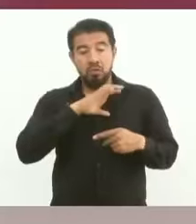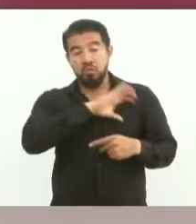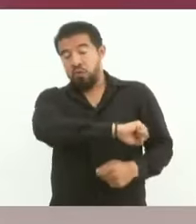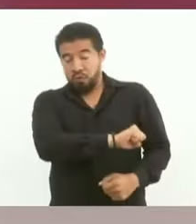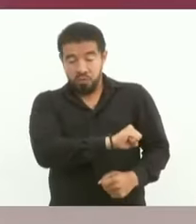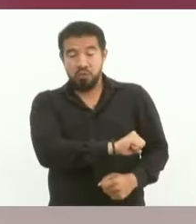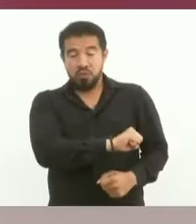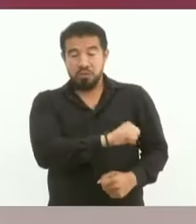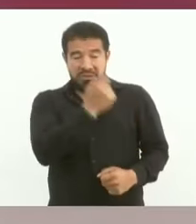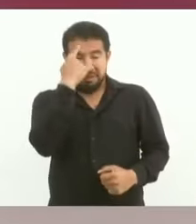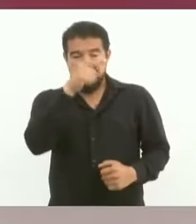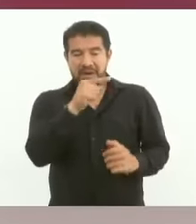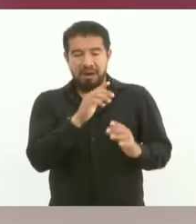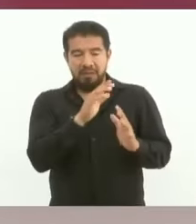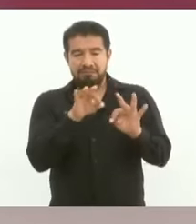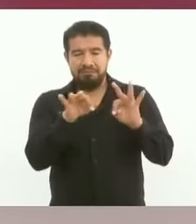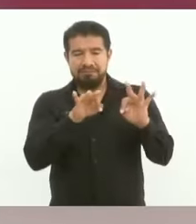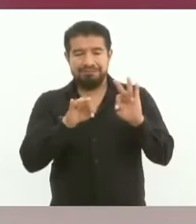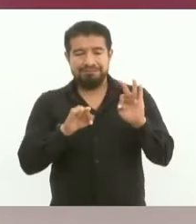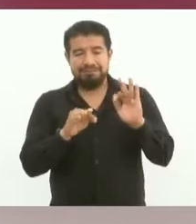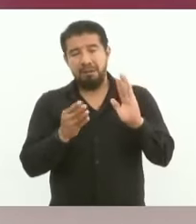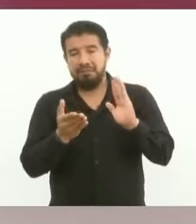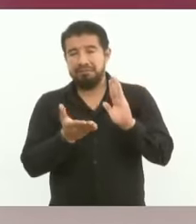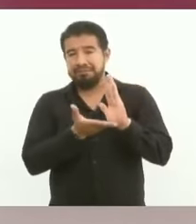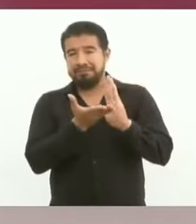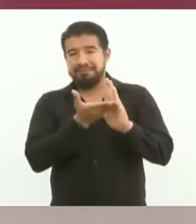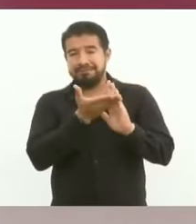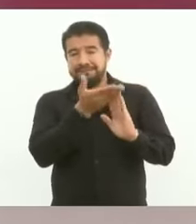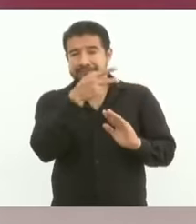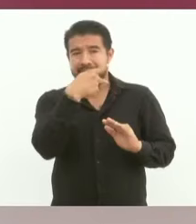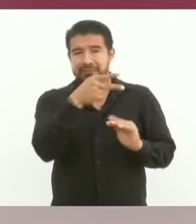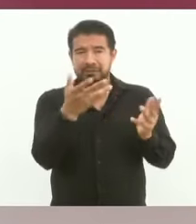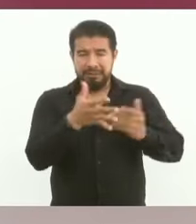Estados Unidos, son los que más